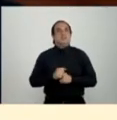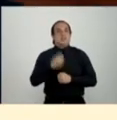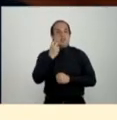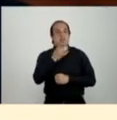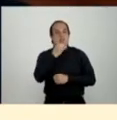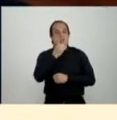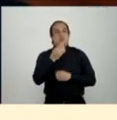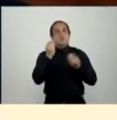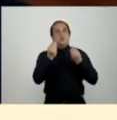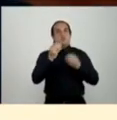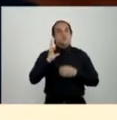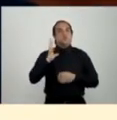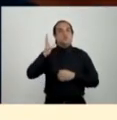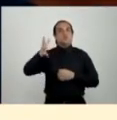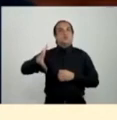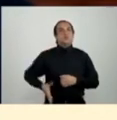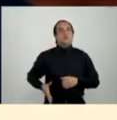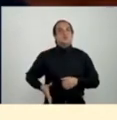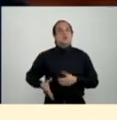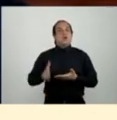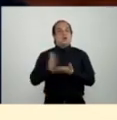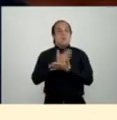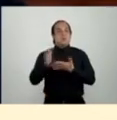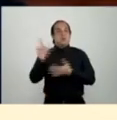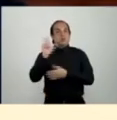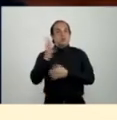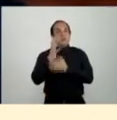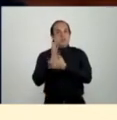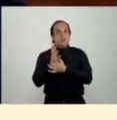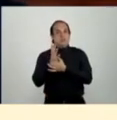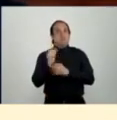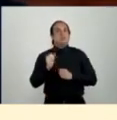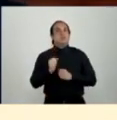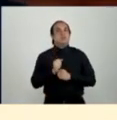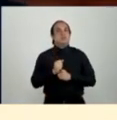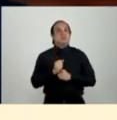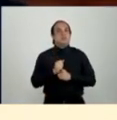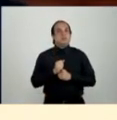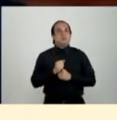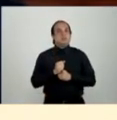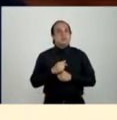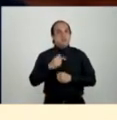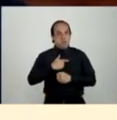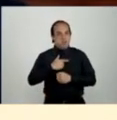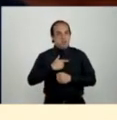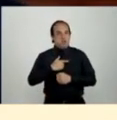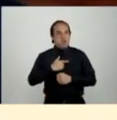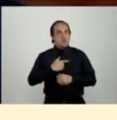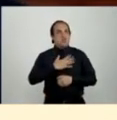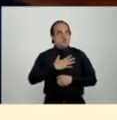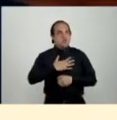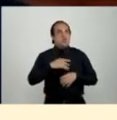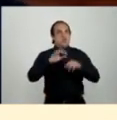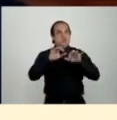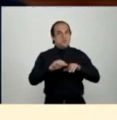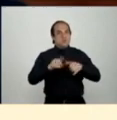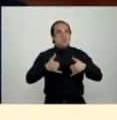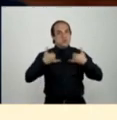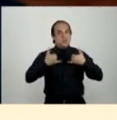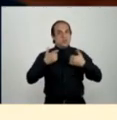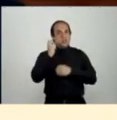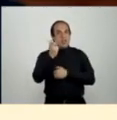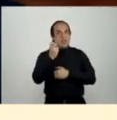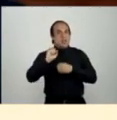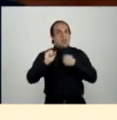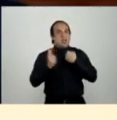orgullo. Aparte, cuando decías de ser escritor joven, hay algo todavía peor, que es ser una